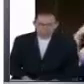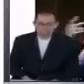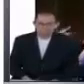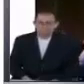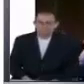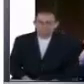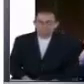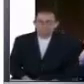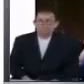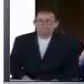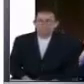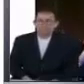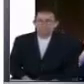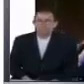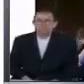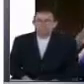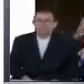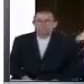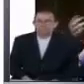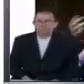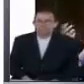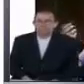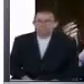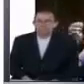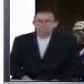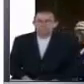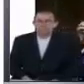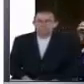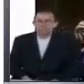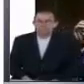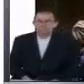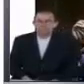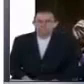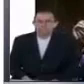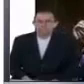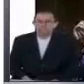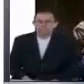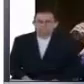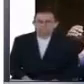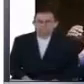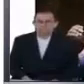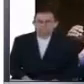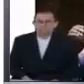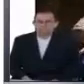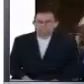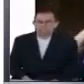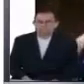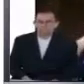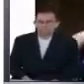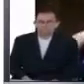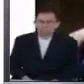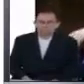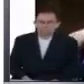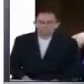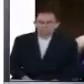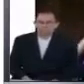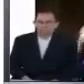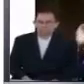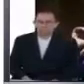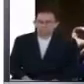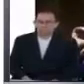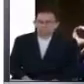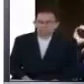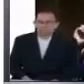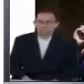no te escucho. Tienes que hablar un poquito más fuerte. Ok, tú hablas fuerte ahora, ok. Bien.